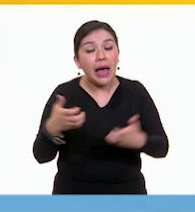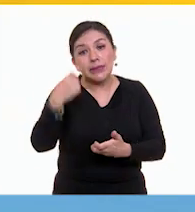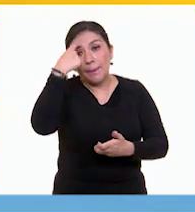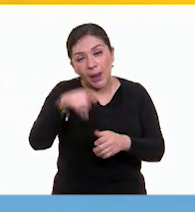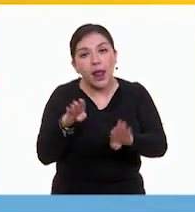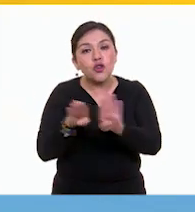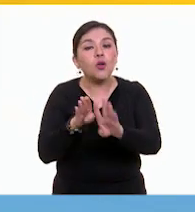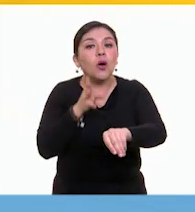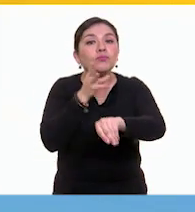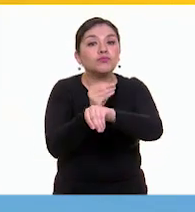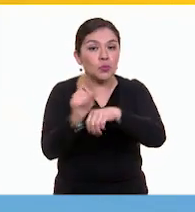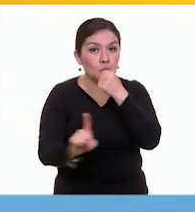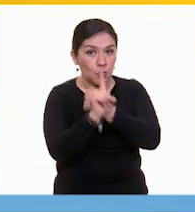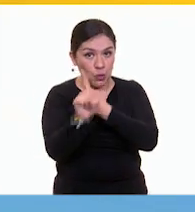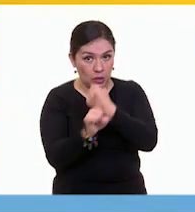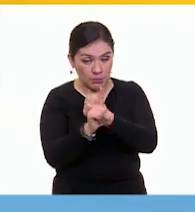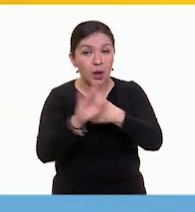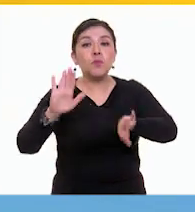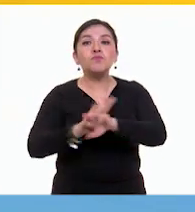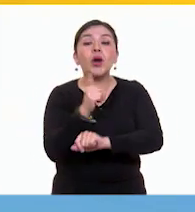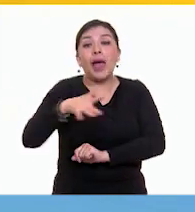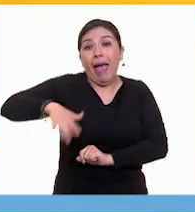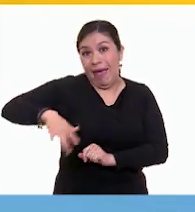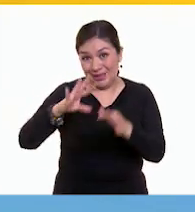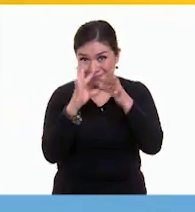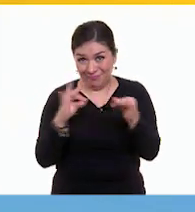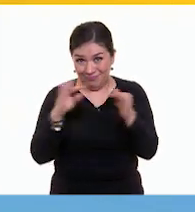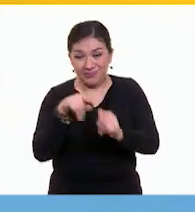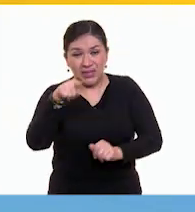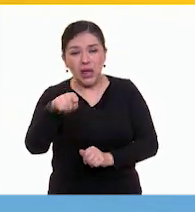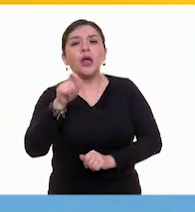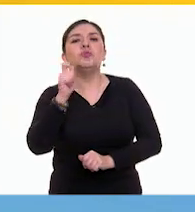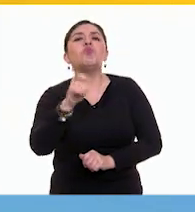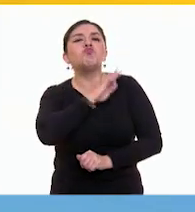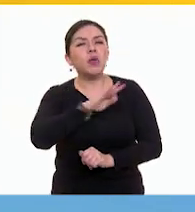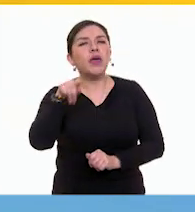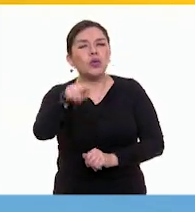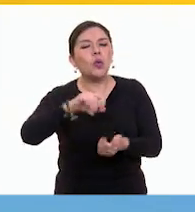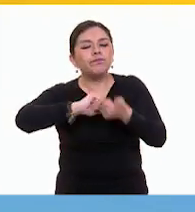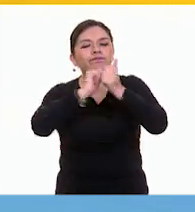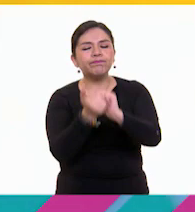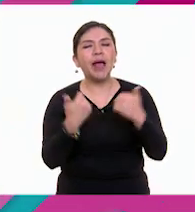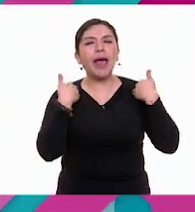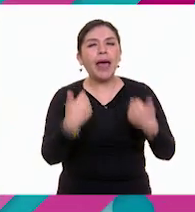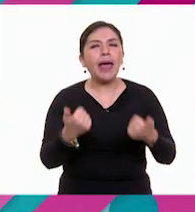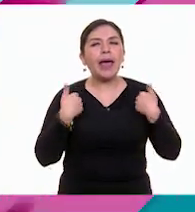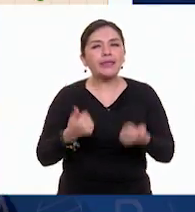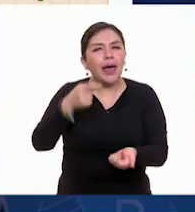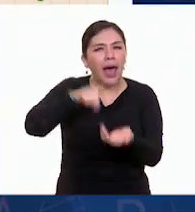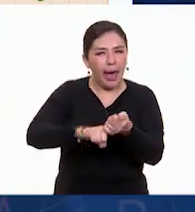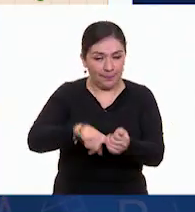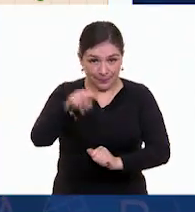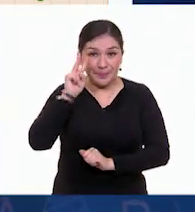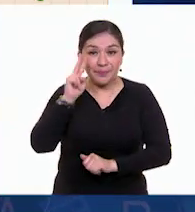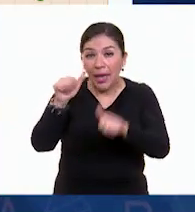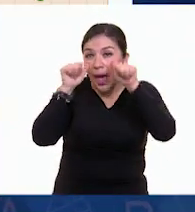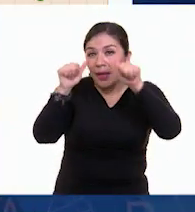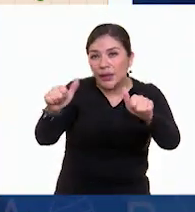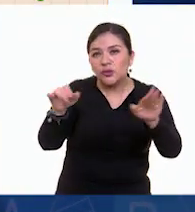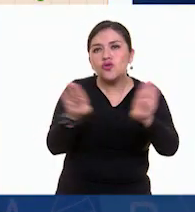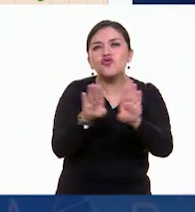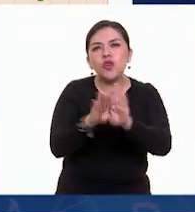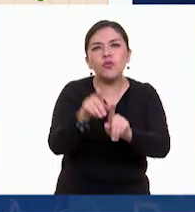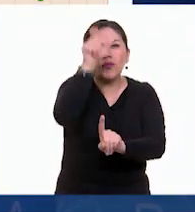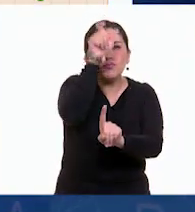para resolver el problema, ya que, como lo mencionas, nos permite comprender mejor la situación. Vamos a enfocarnos en